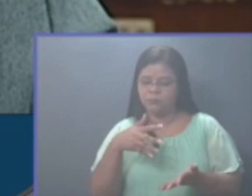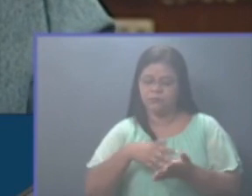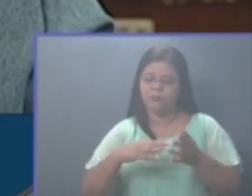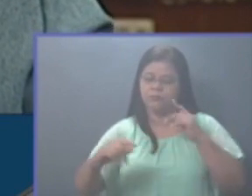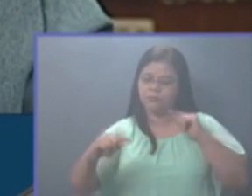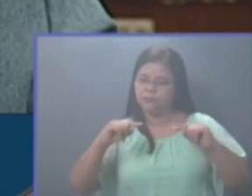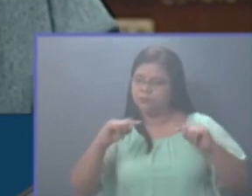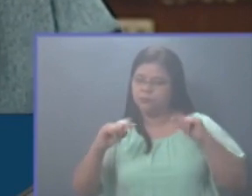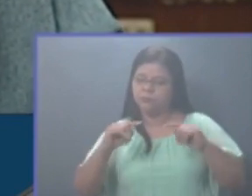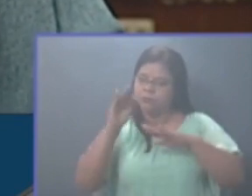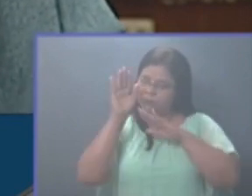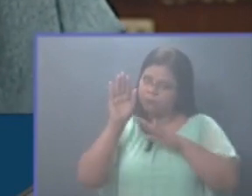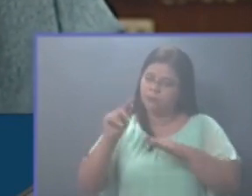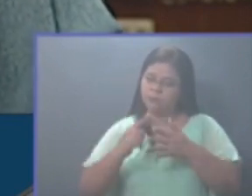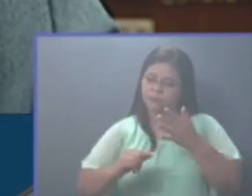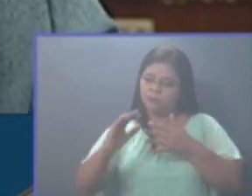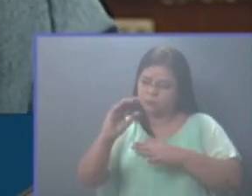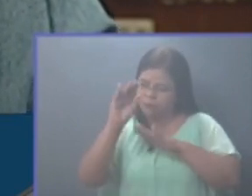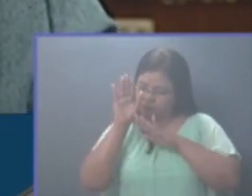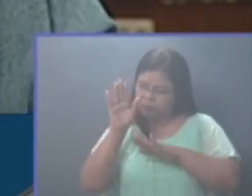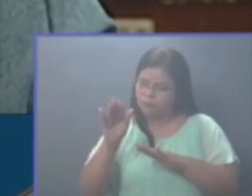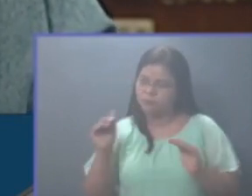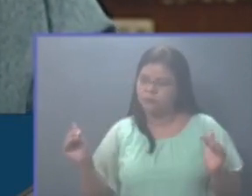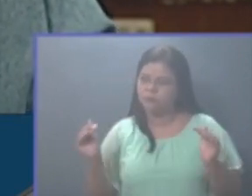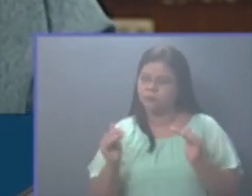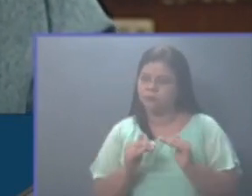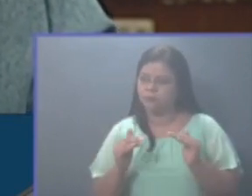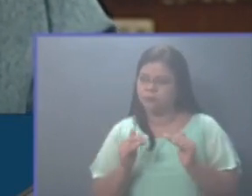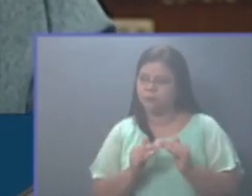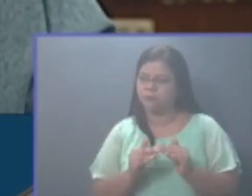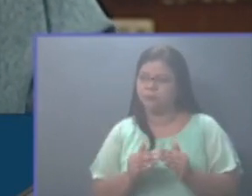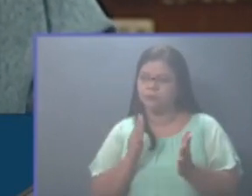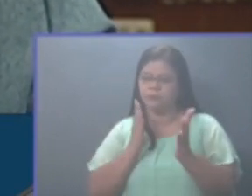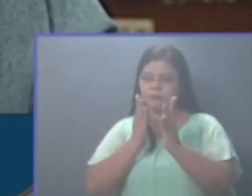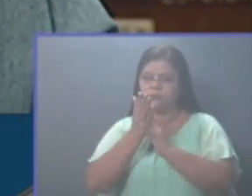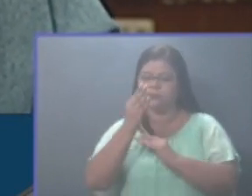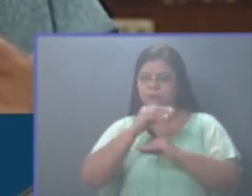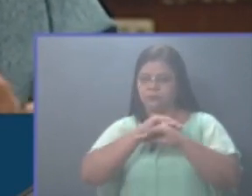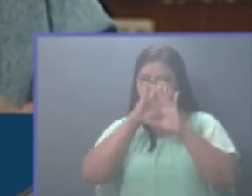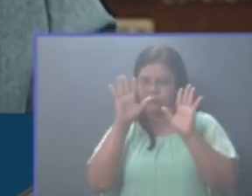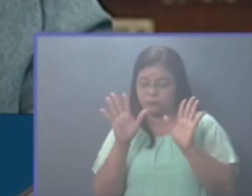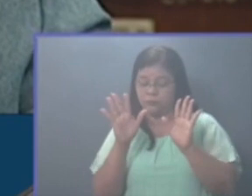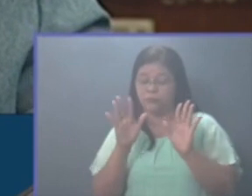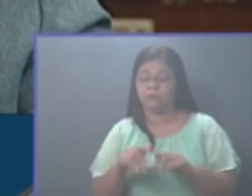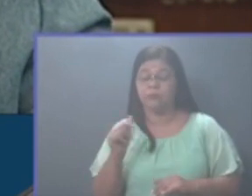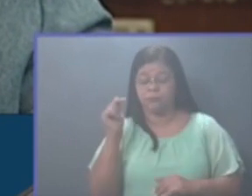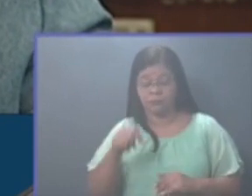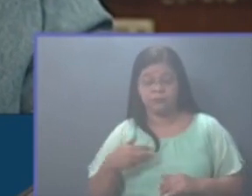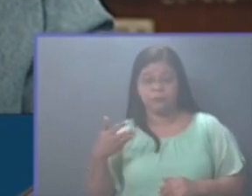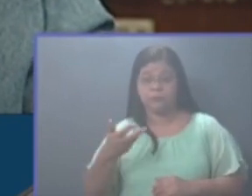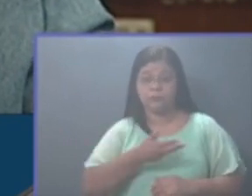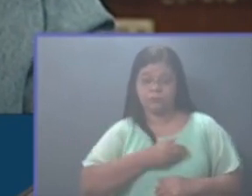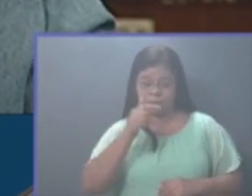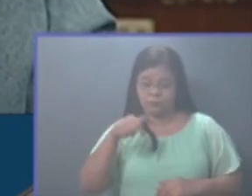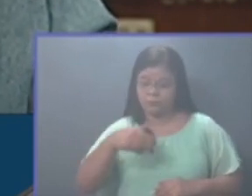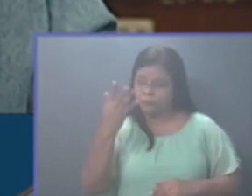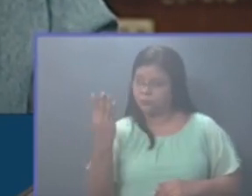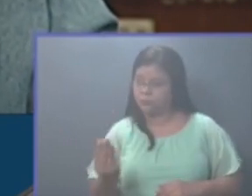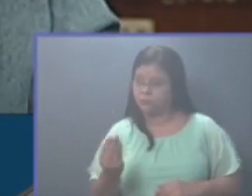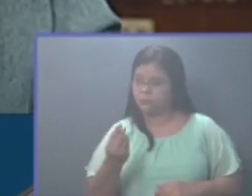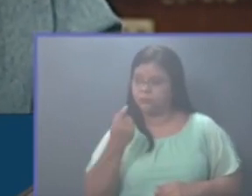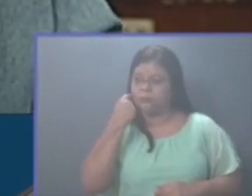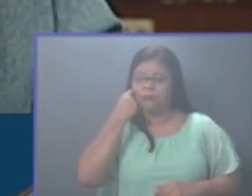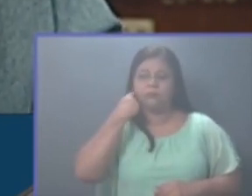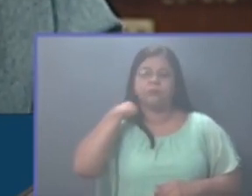democracia, el respeto a la Constitución y, por supuesto, a la transparencia. Por eso, en este discurso de este día, abre